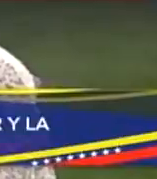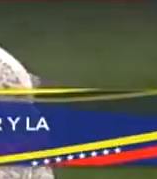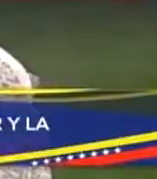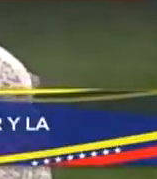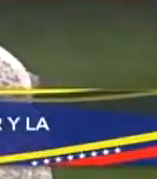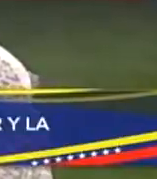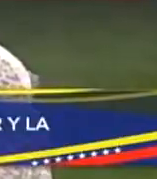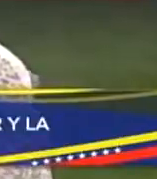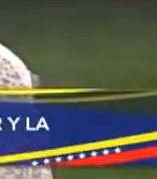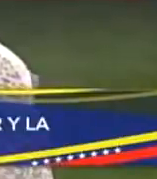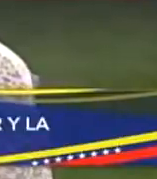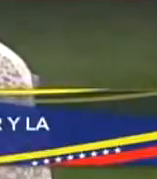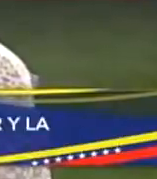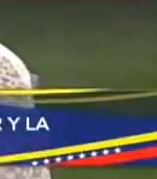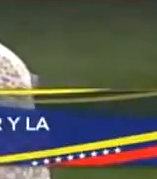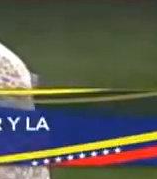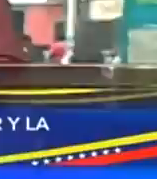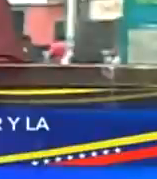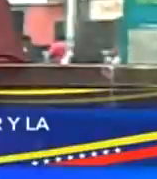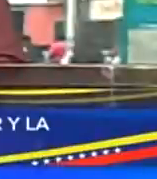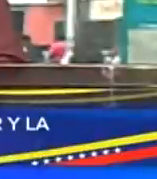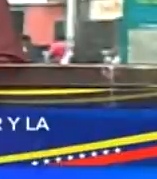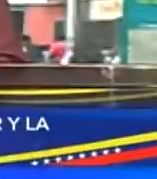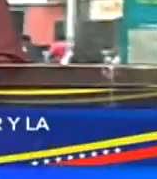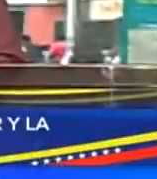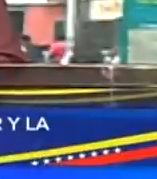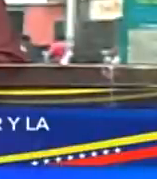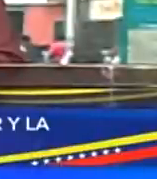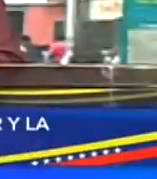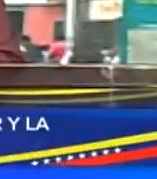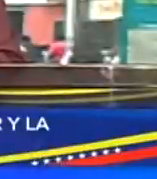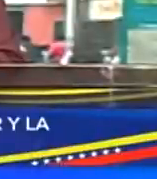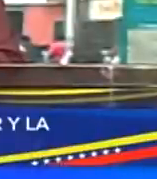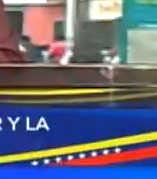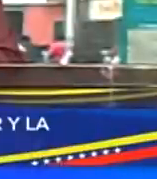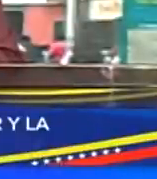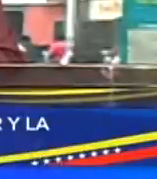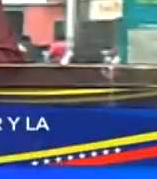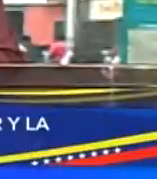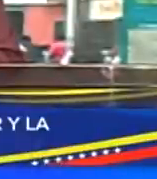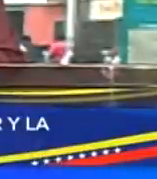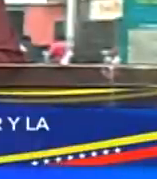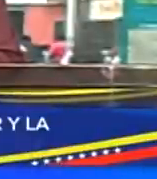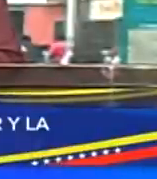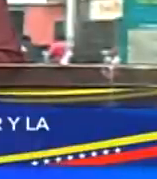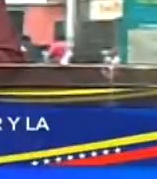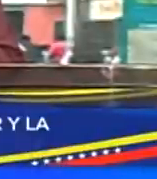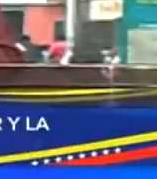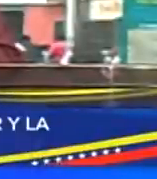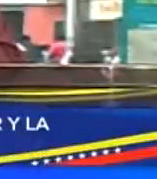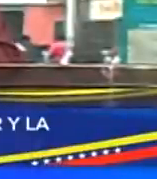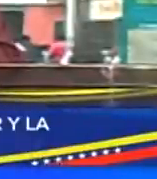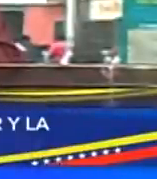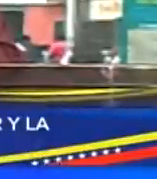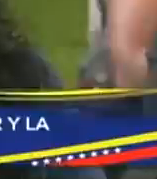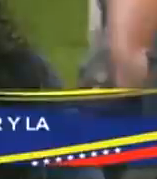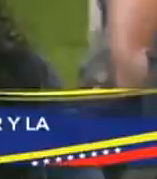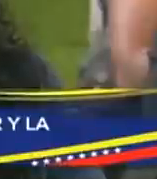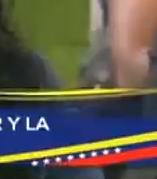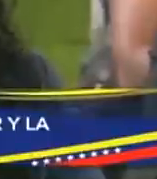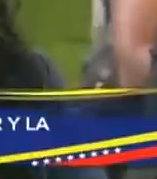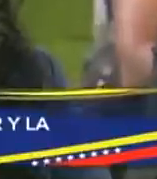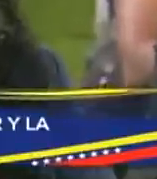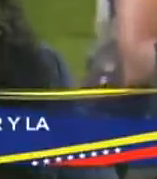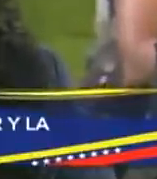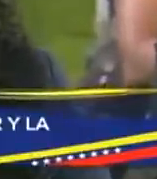¿verdad? Bueno, Diva Guzmán, nueva ministra de la mujer. Hay que atender el plan parto humanizado,